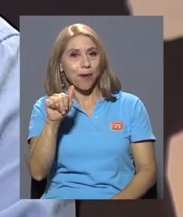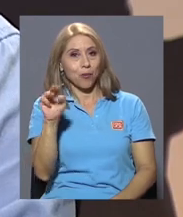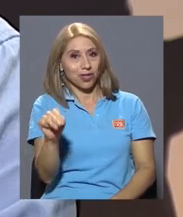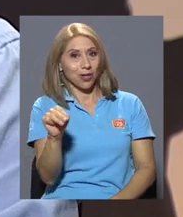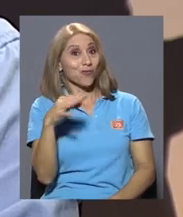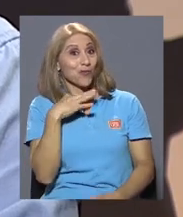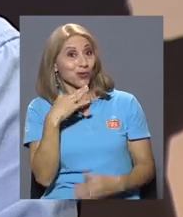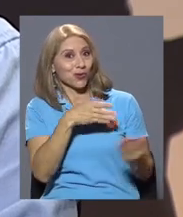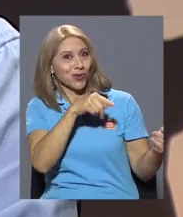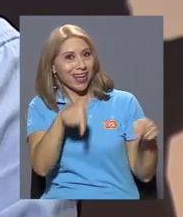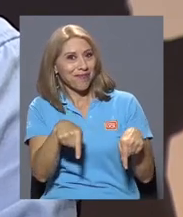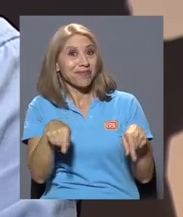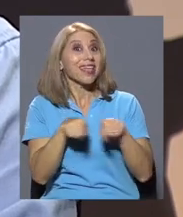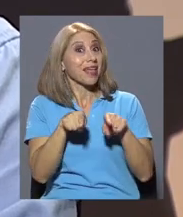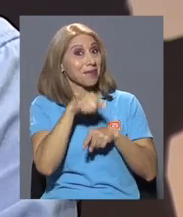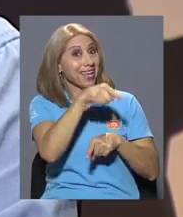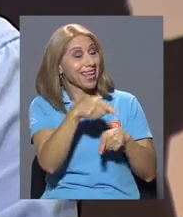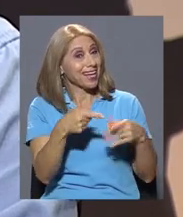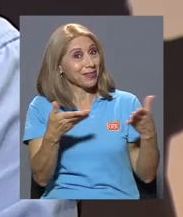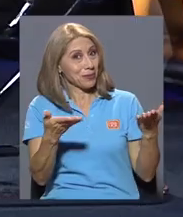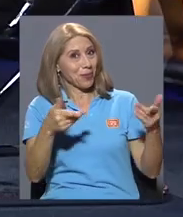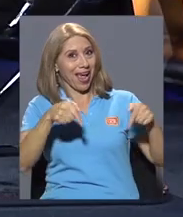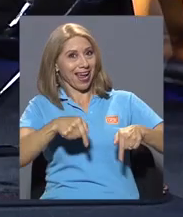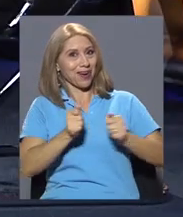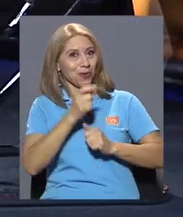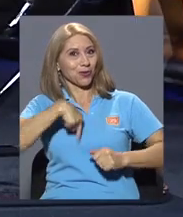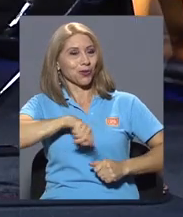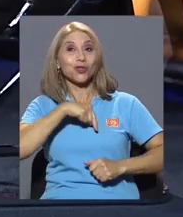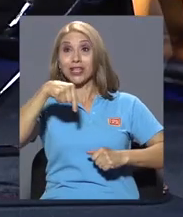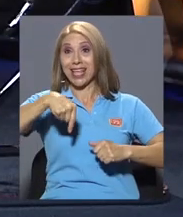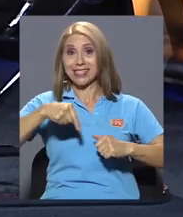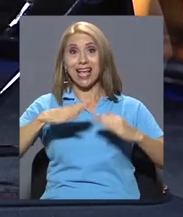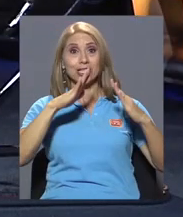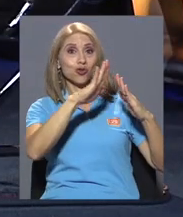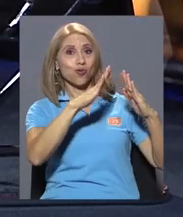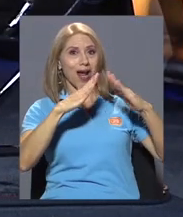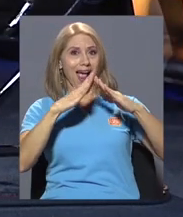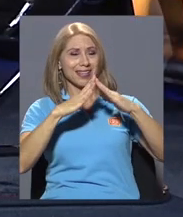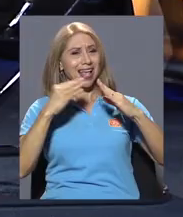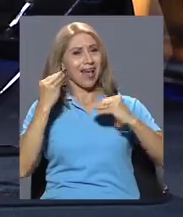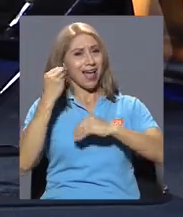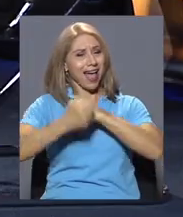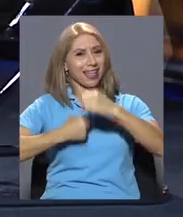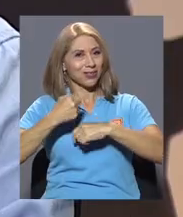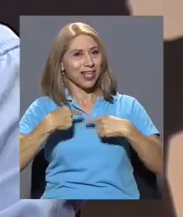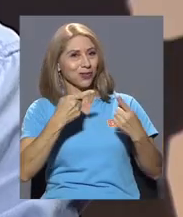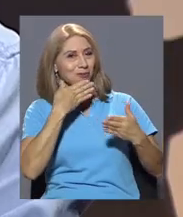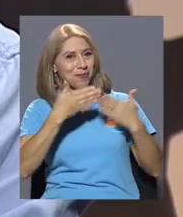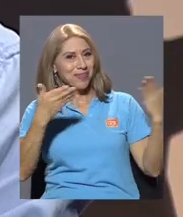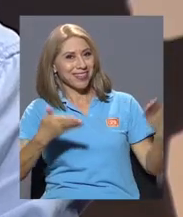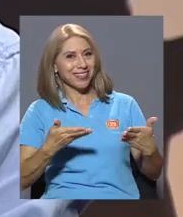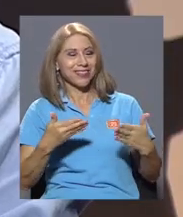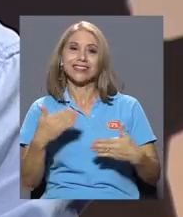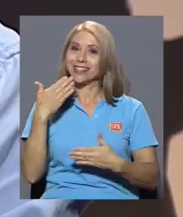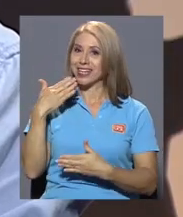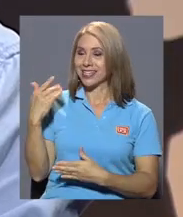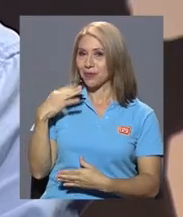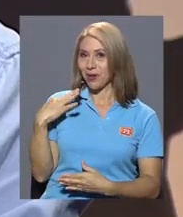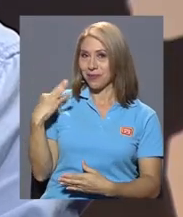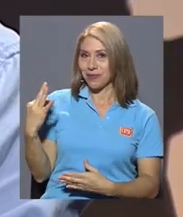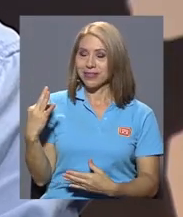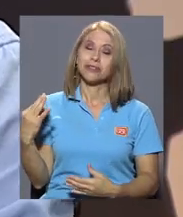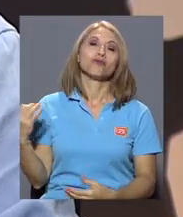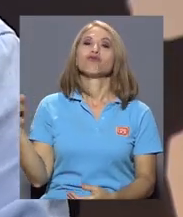y esperaría que también a él le dé mucho gusto estar con nosotros porque esta fue su casa durante varios años josé bienvenido sea' muchas gracias por la invitación